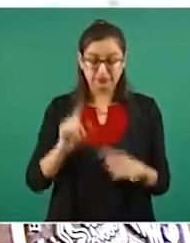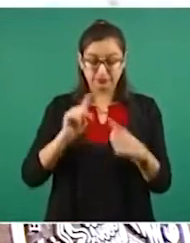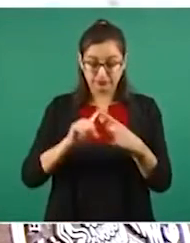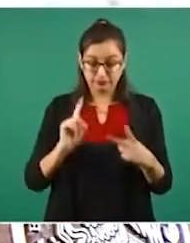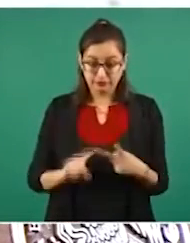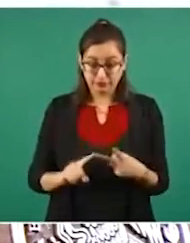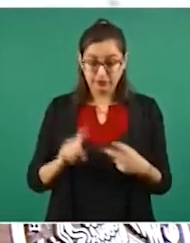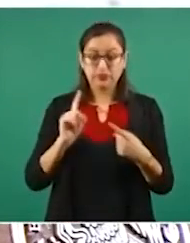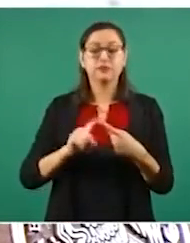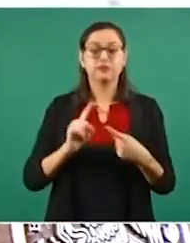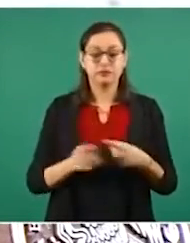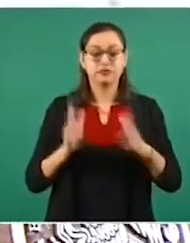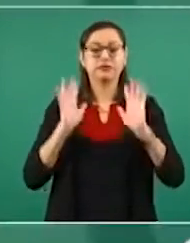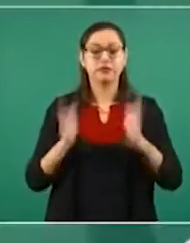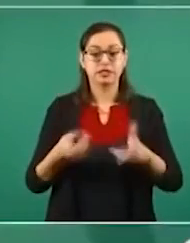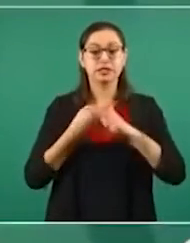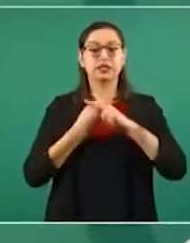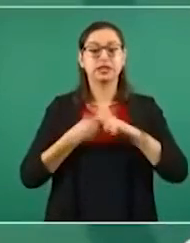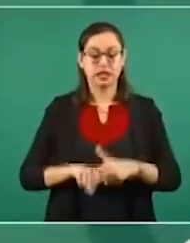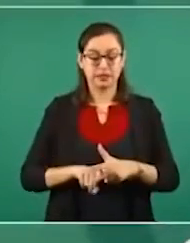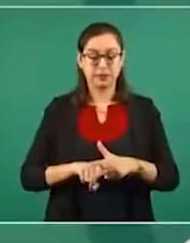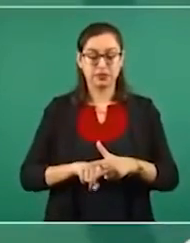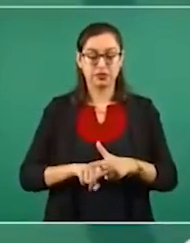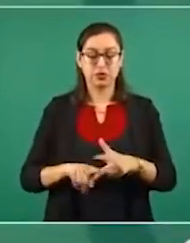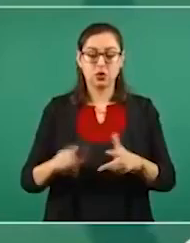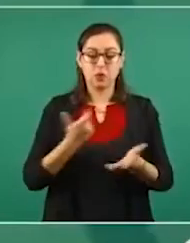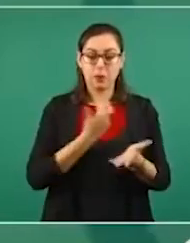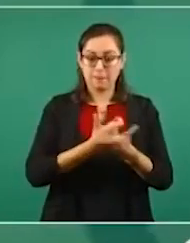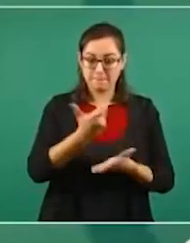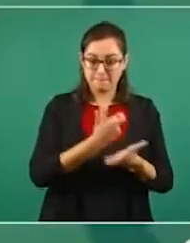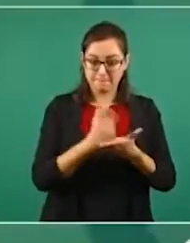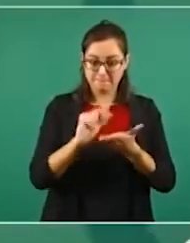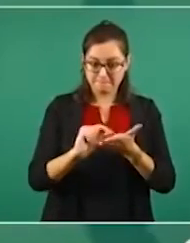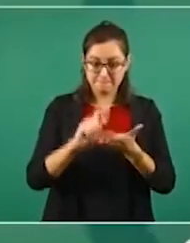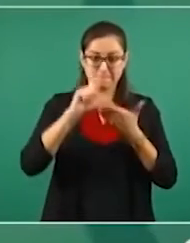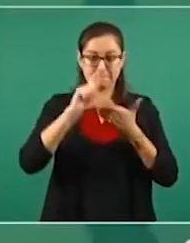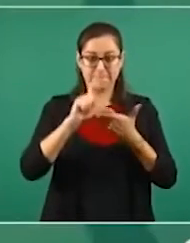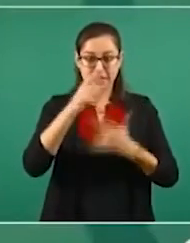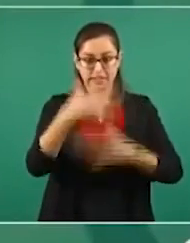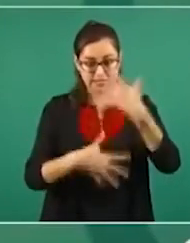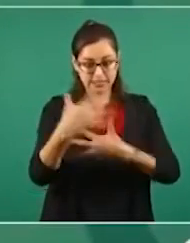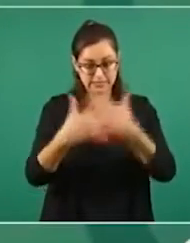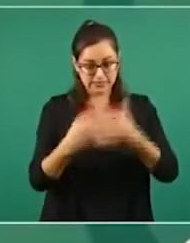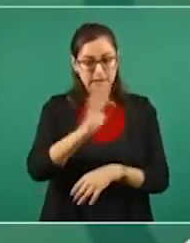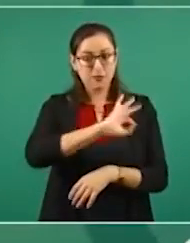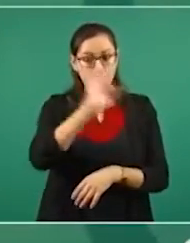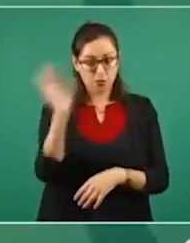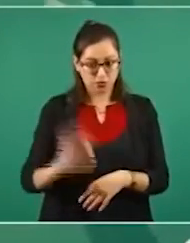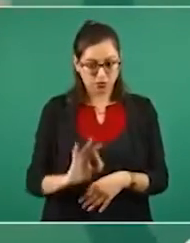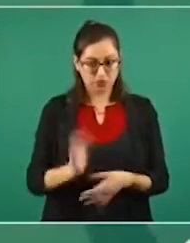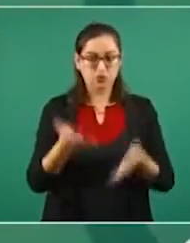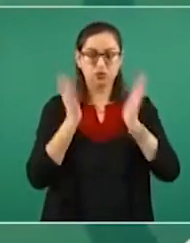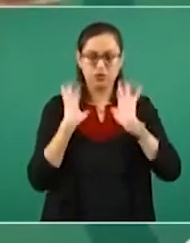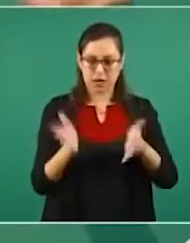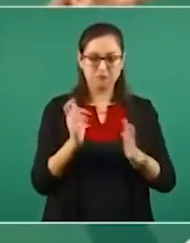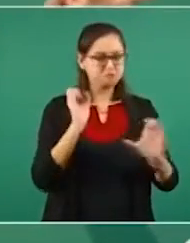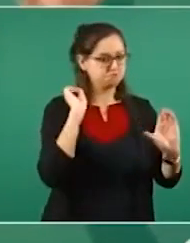que ya se está aplicando, el aumento del 15%, ese ya lo